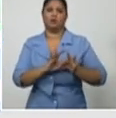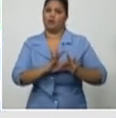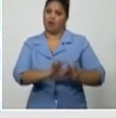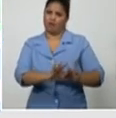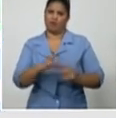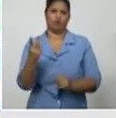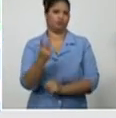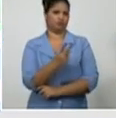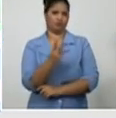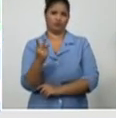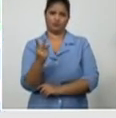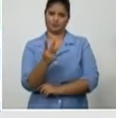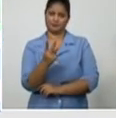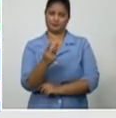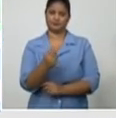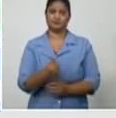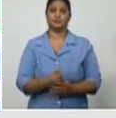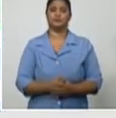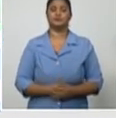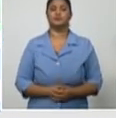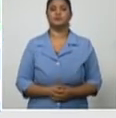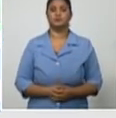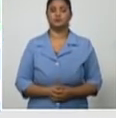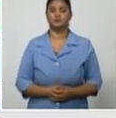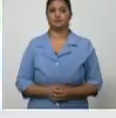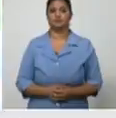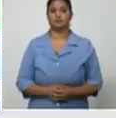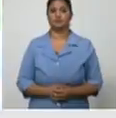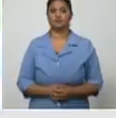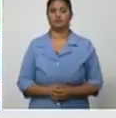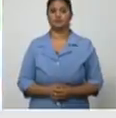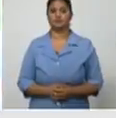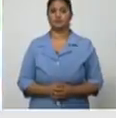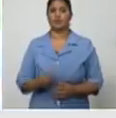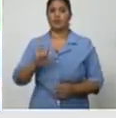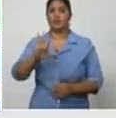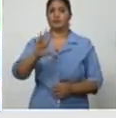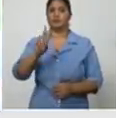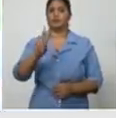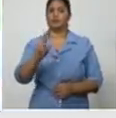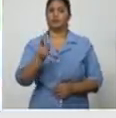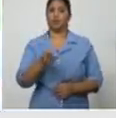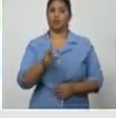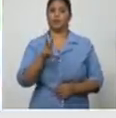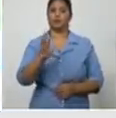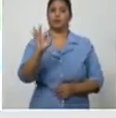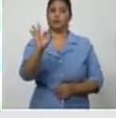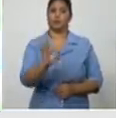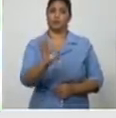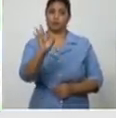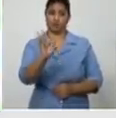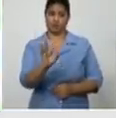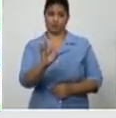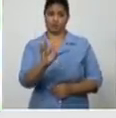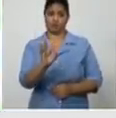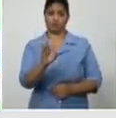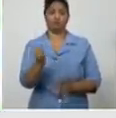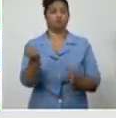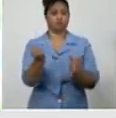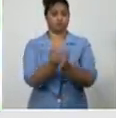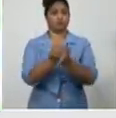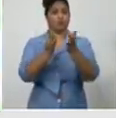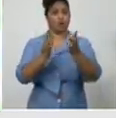momentos. El 52,2% de todos los diagnosticados ayer del sexo femenino,